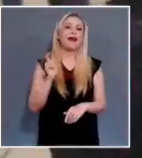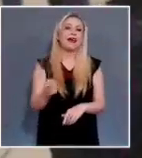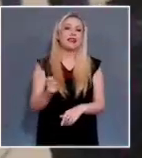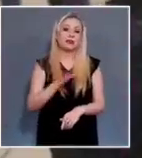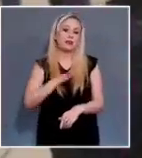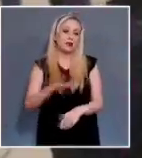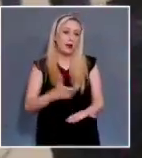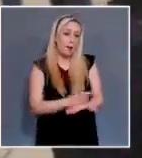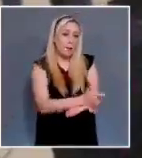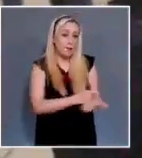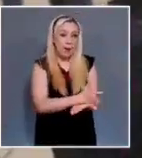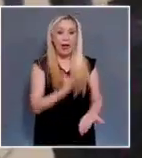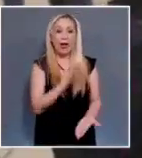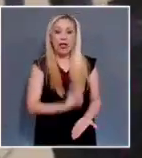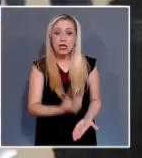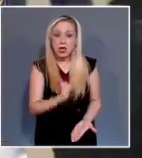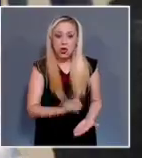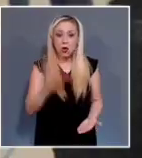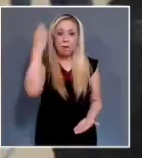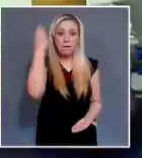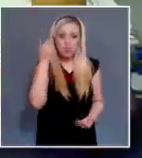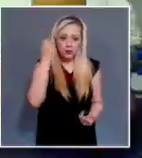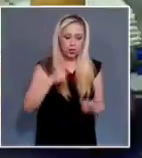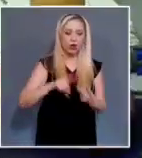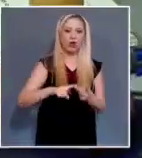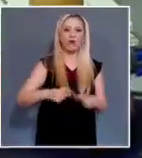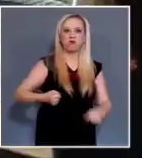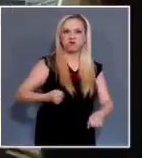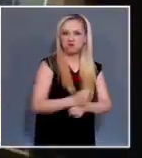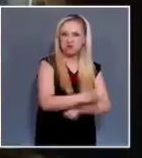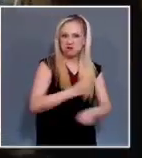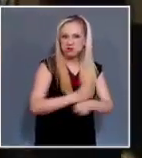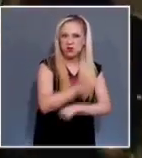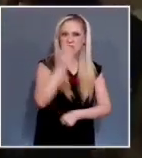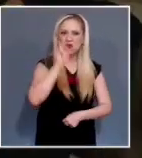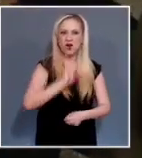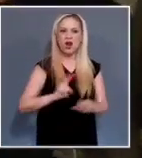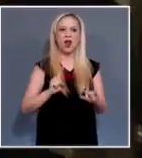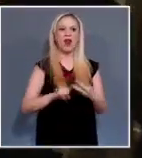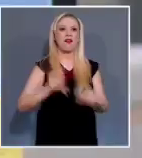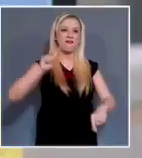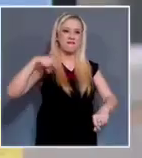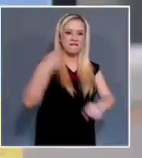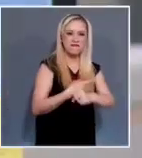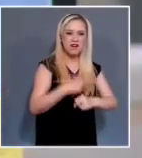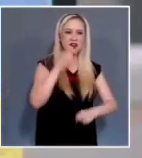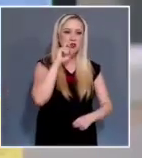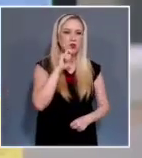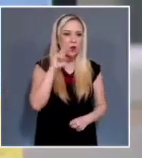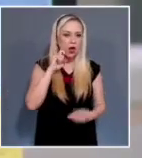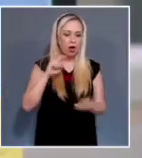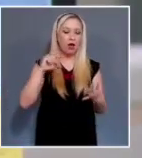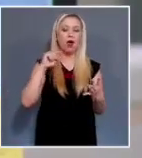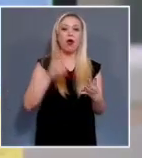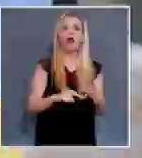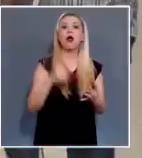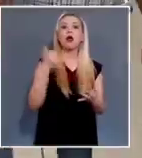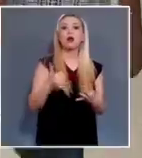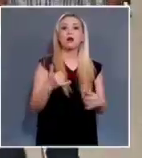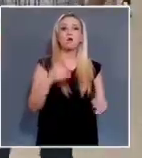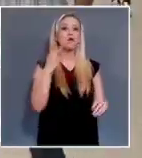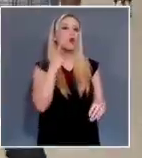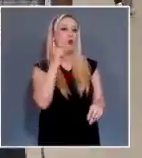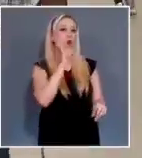física, sexual, familiar, violencia política en razón de género contra las mujeres, no podrán ser registrados como candidatos de elección